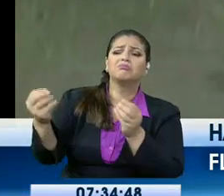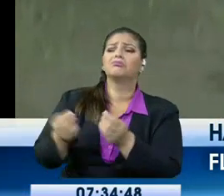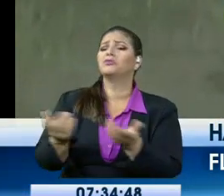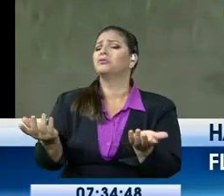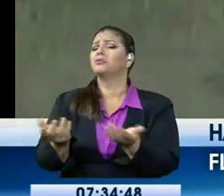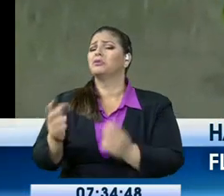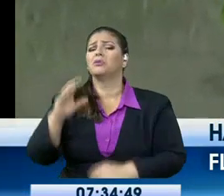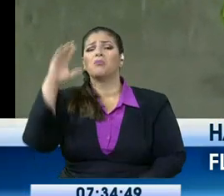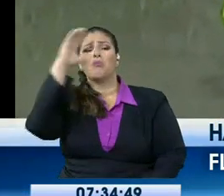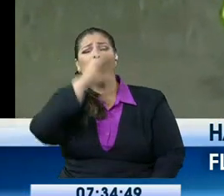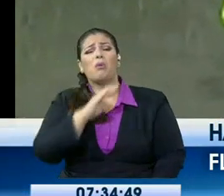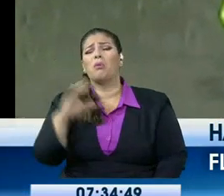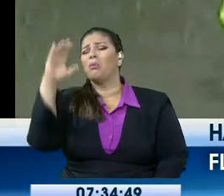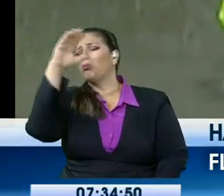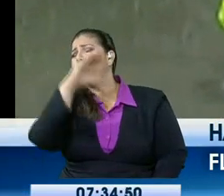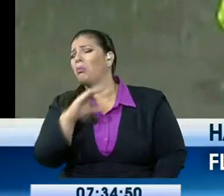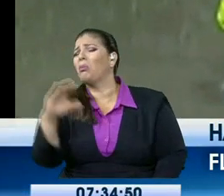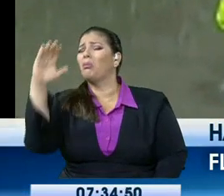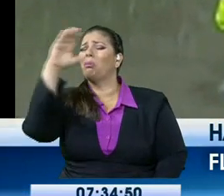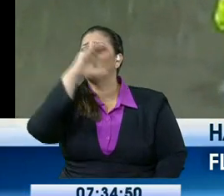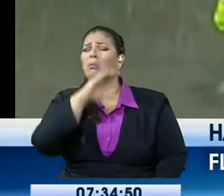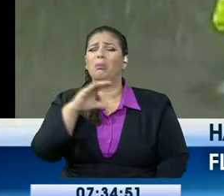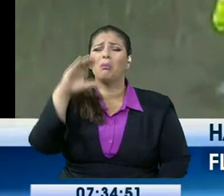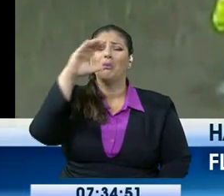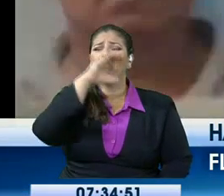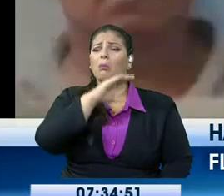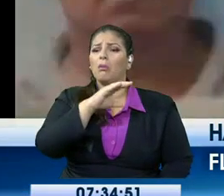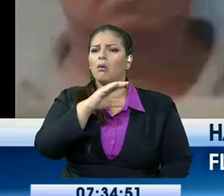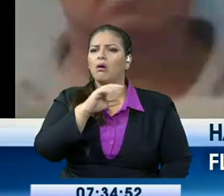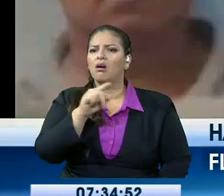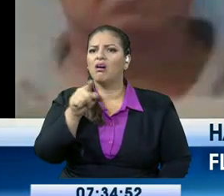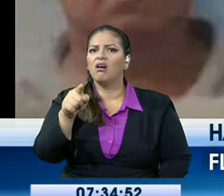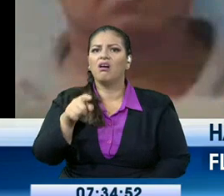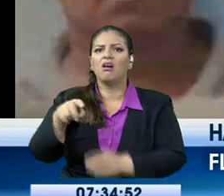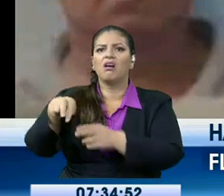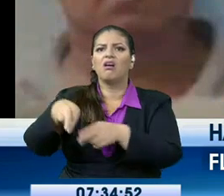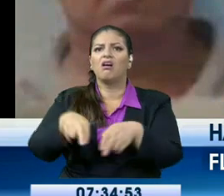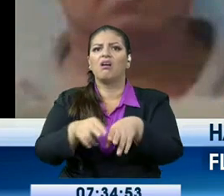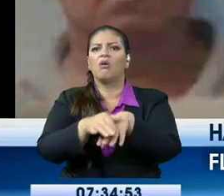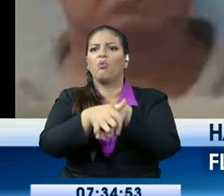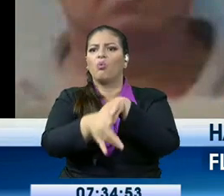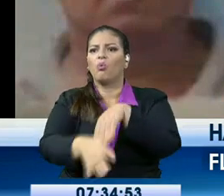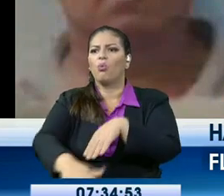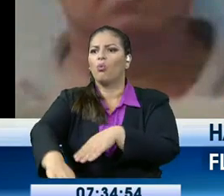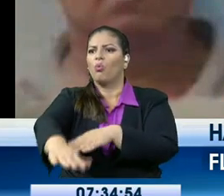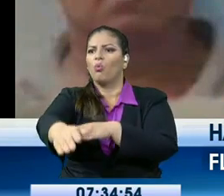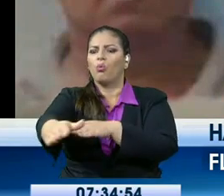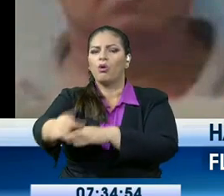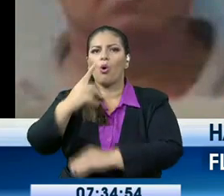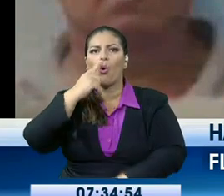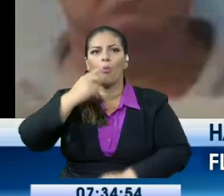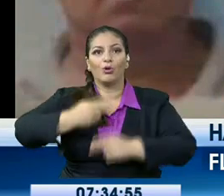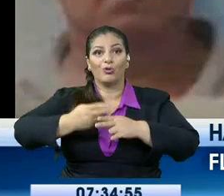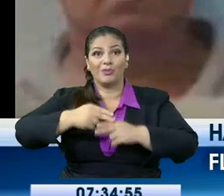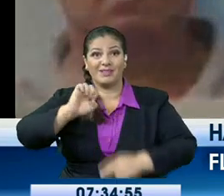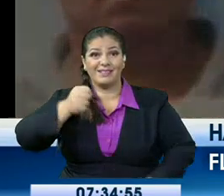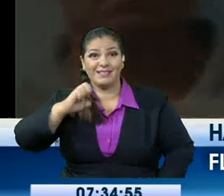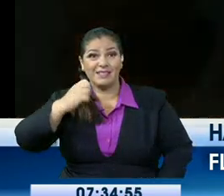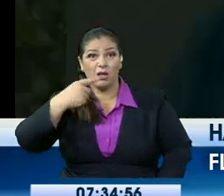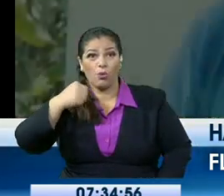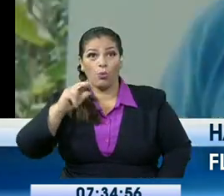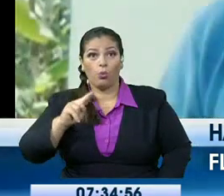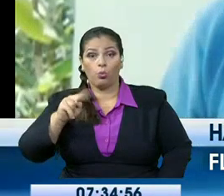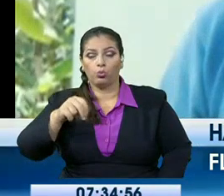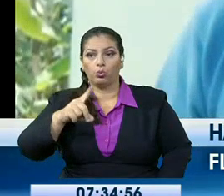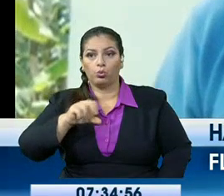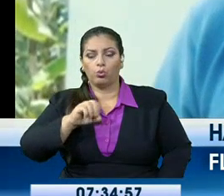y en estado de descomposición en el río de esa ciudad era de Segundo Gaudencio Higuera Mora, uno de sus seres queridos.